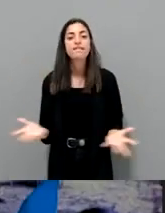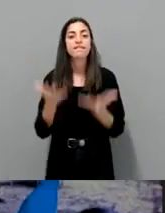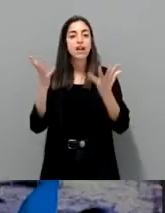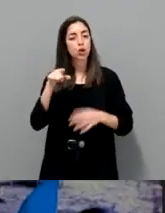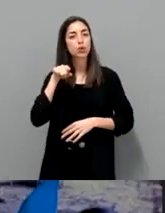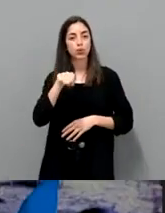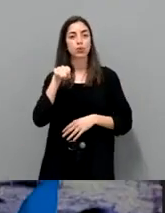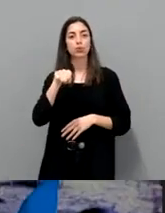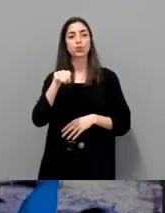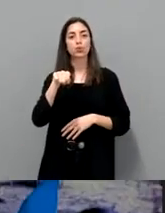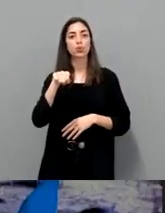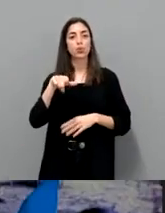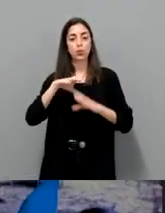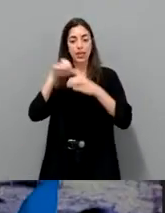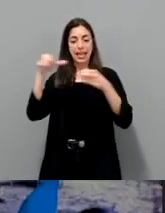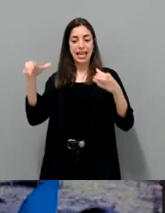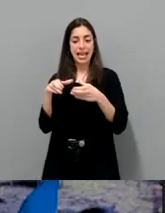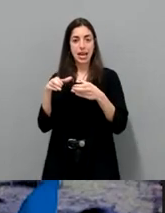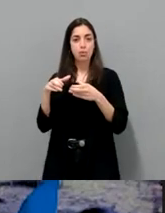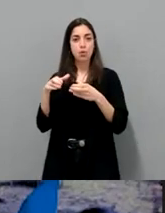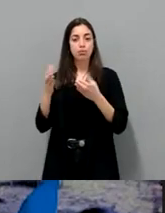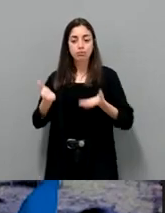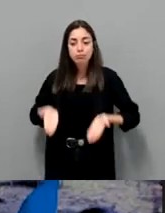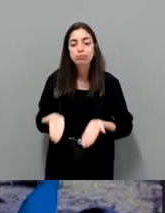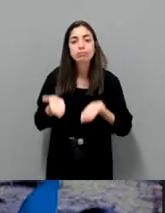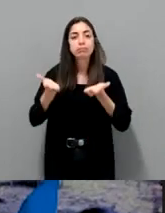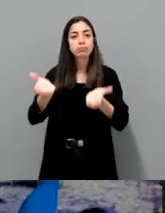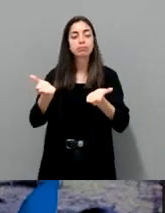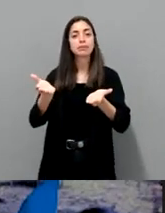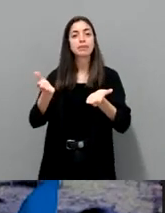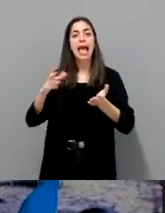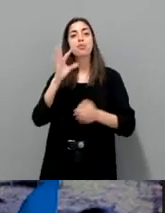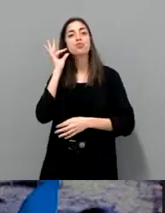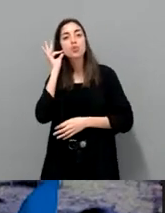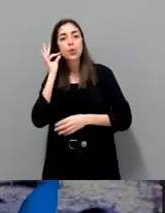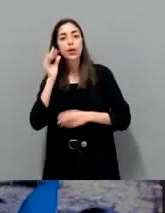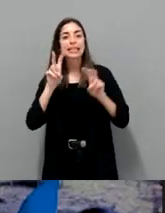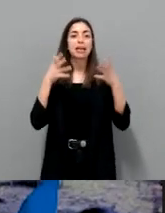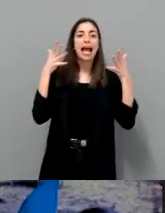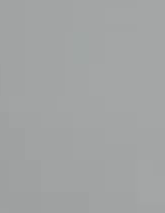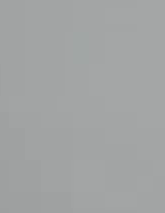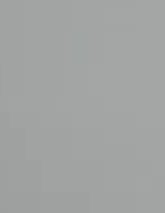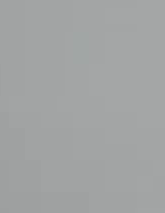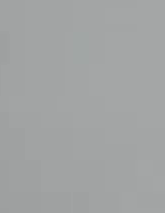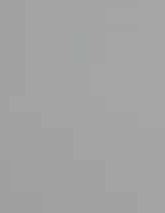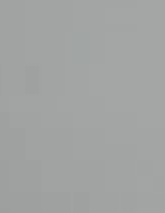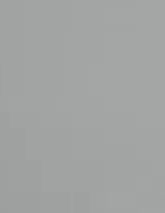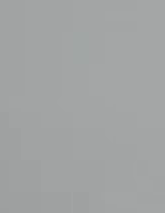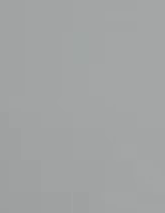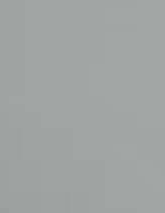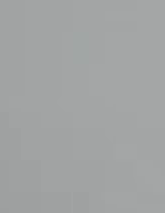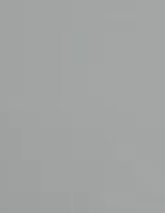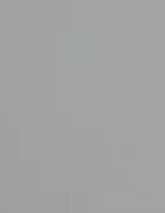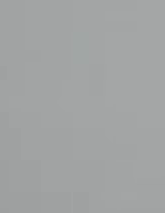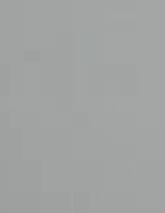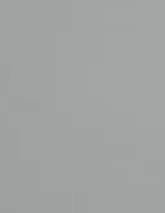todo el grupo de mujeres a través de la asesoría jurídica, les has ayudado, les has